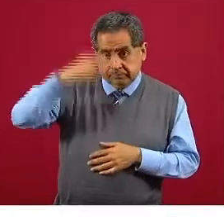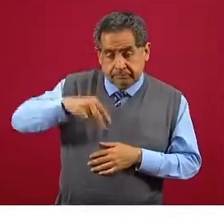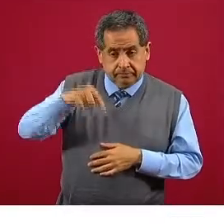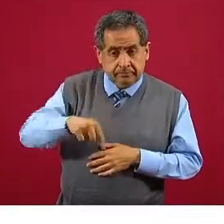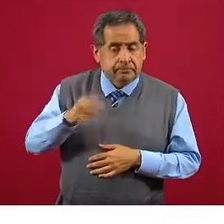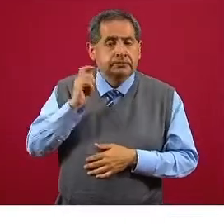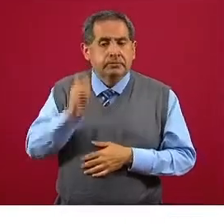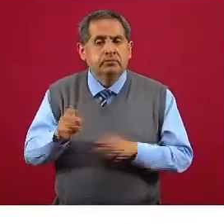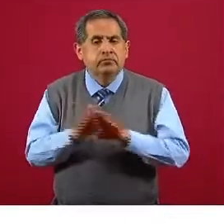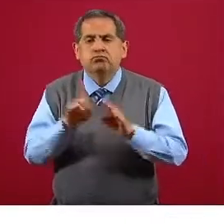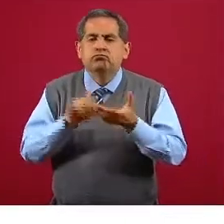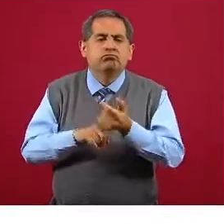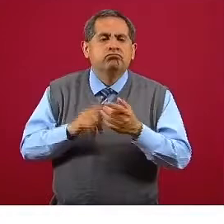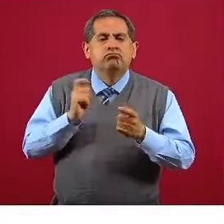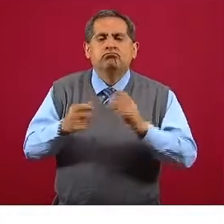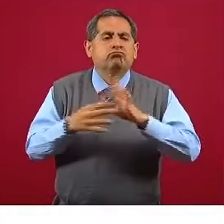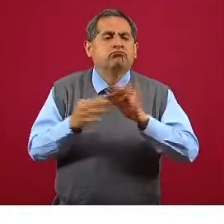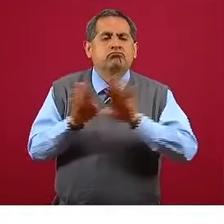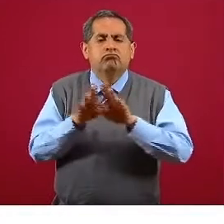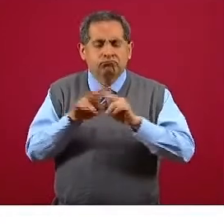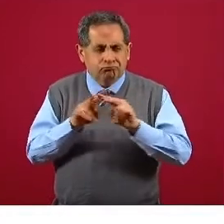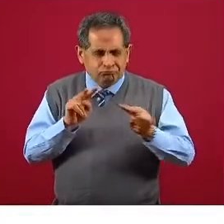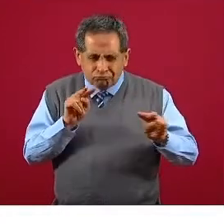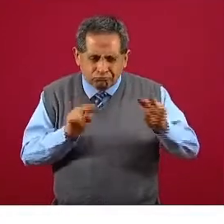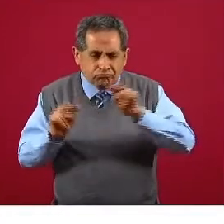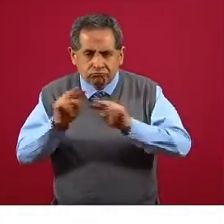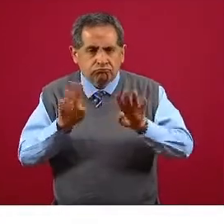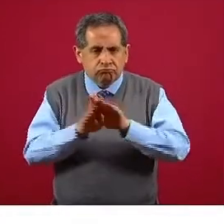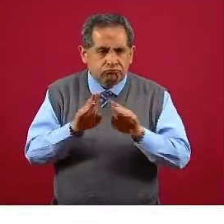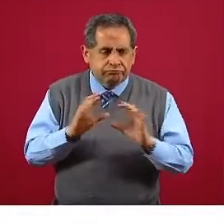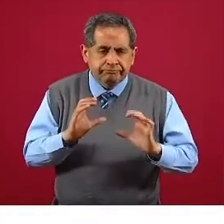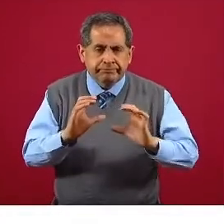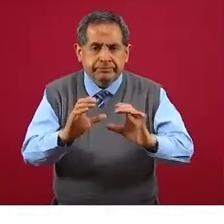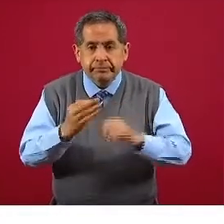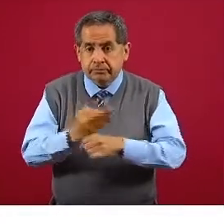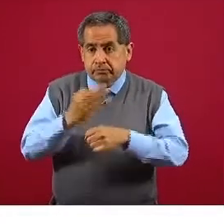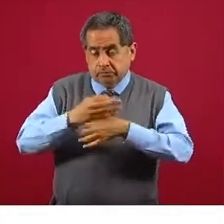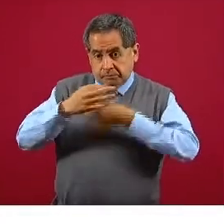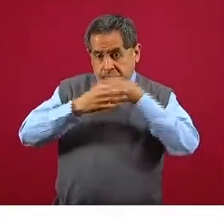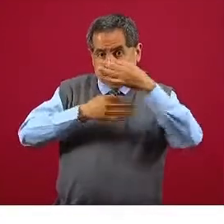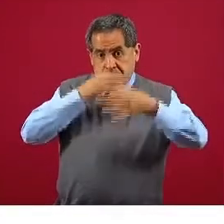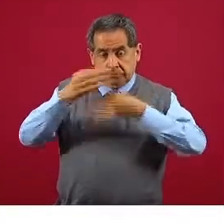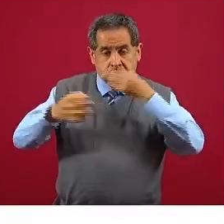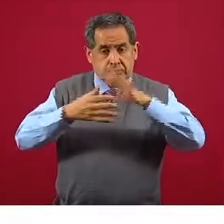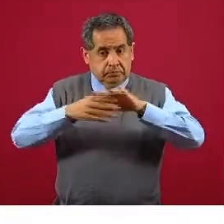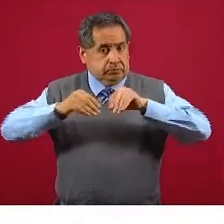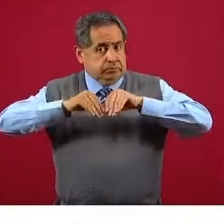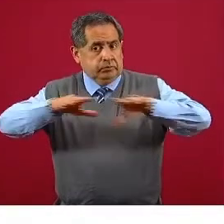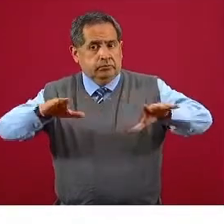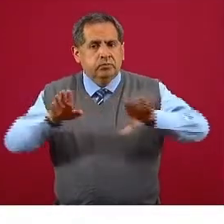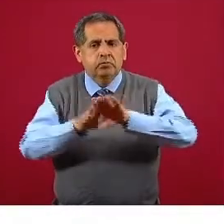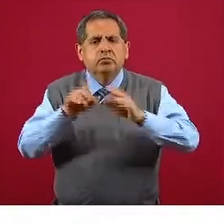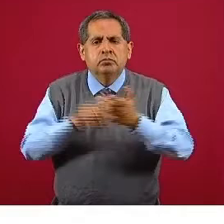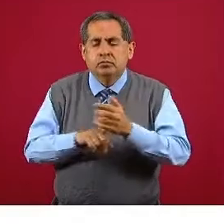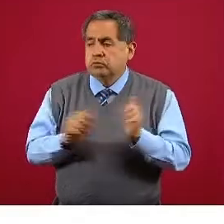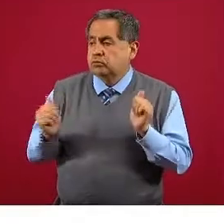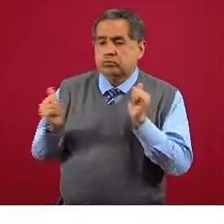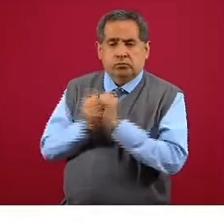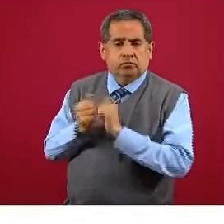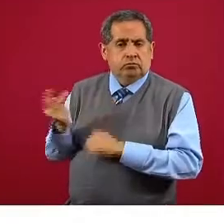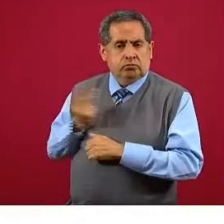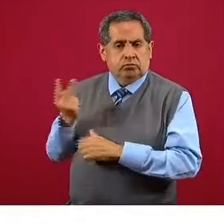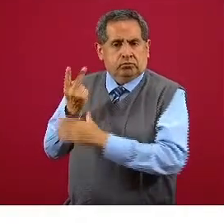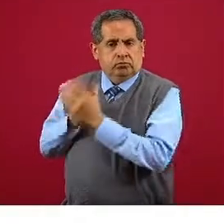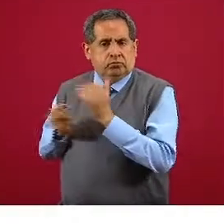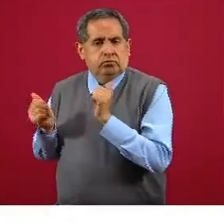México como tal, que tienen que ver no solamente con la vigilancia epidemiológica. De hecho, esto es un aviso que de manera conjunta emitimos con el Centro